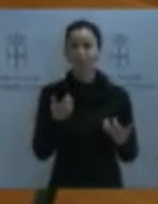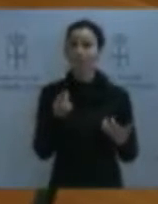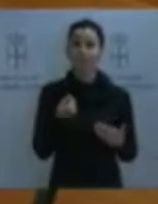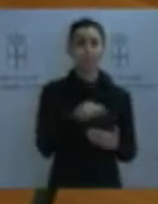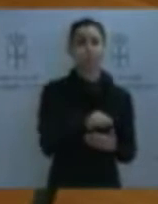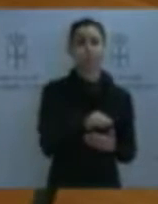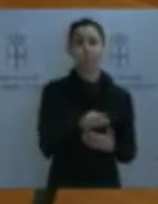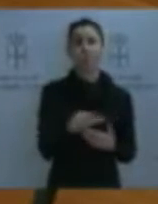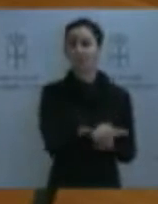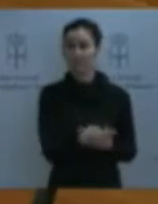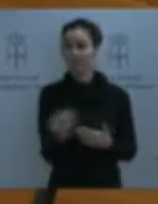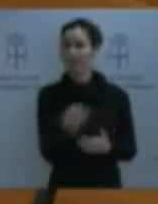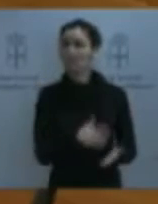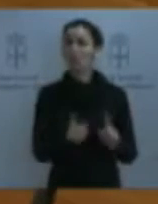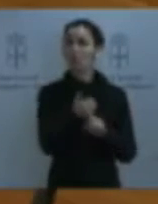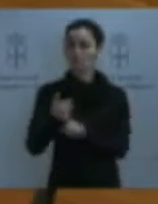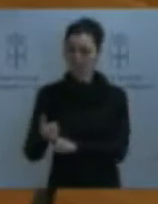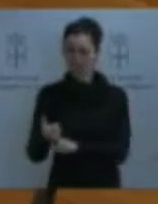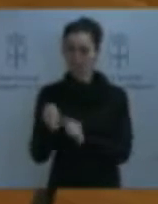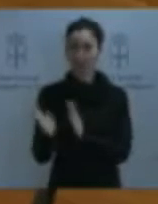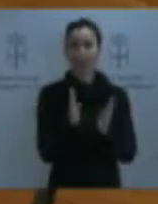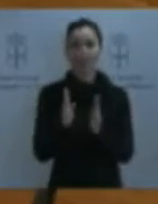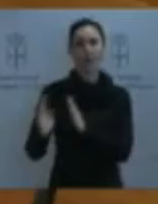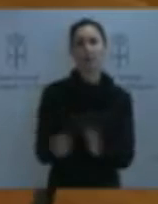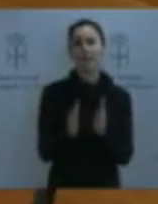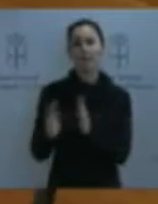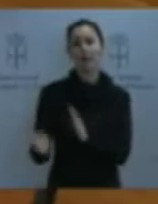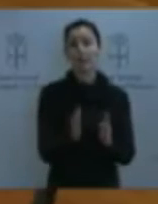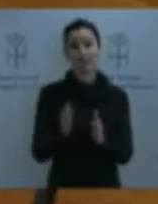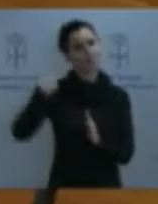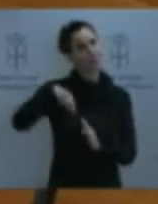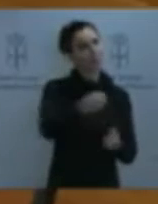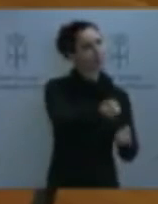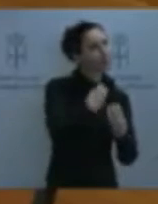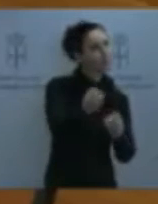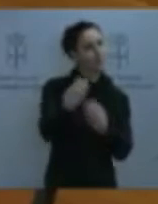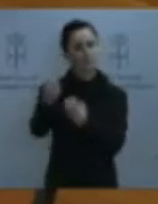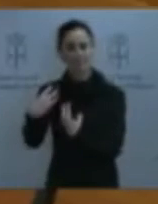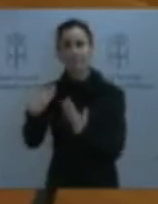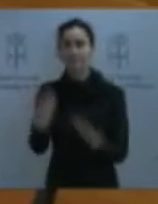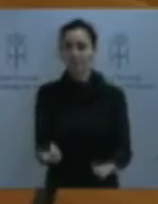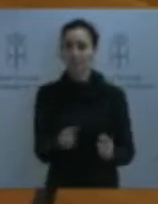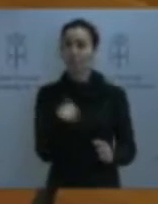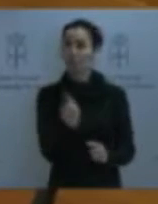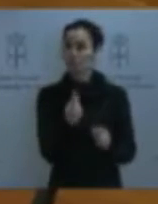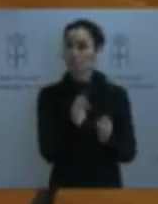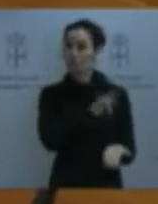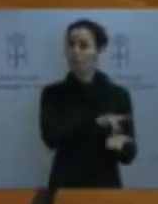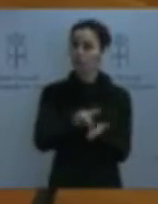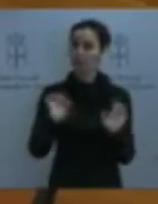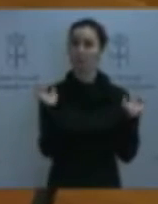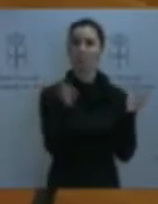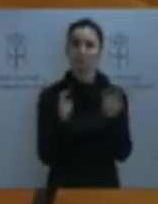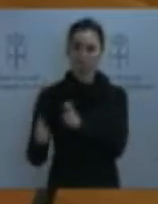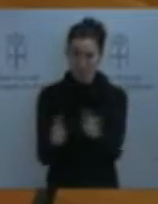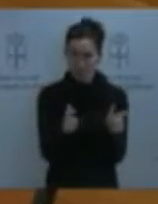etapas de las cuales estamos informados, ¿no? A ese respecto, hemos mantenido reuniones naturalmente con los sucesivos